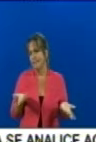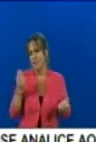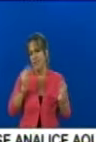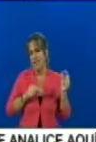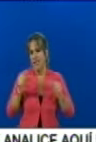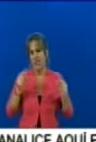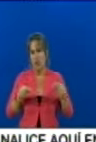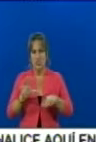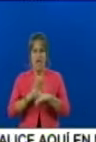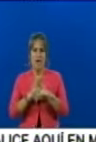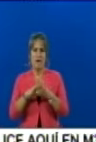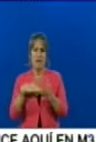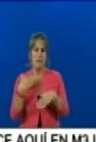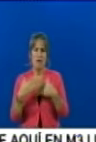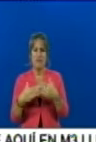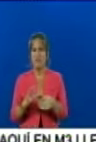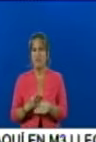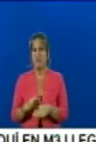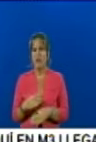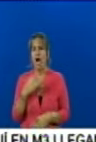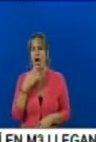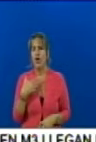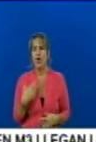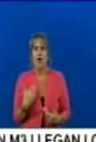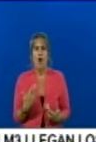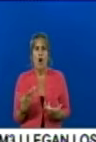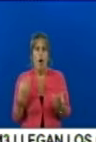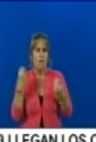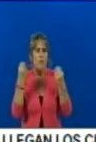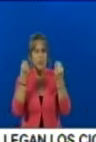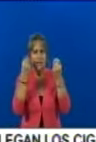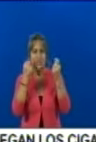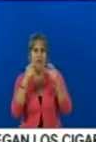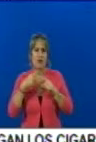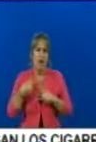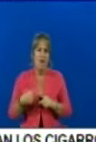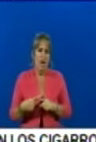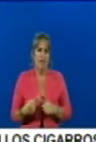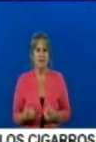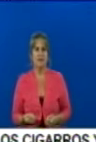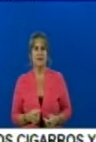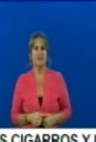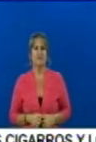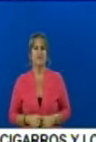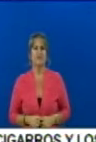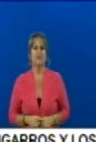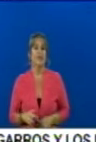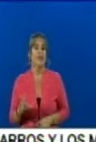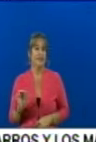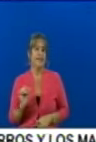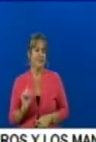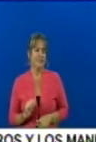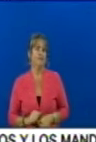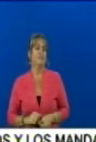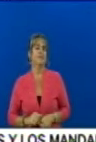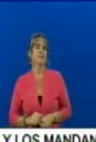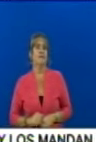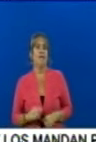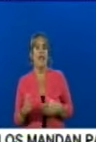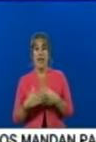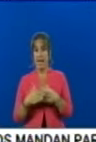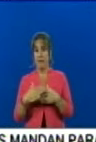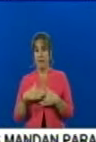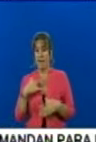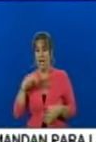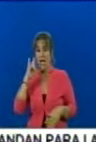personas con algún problema de enfermedad. ¿Cómo se están buscando estas opciones? Bueno, reiterarte que la empresa de